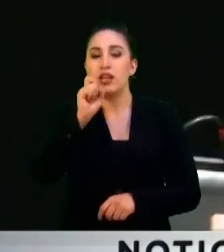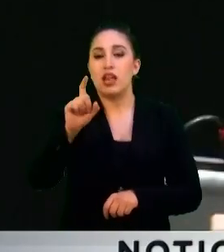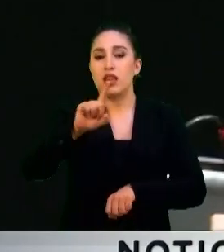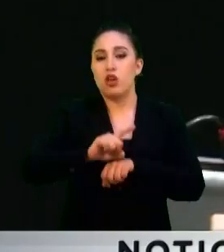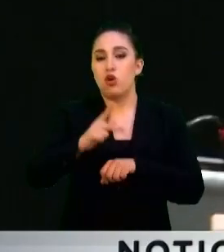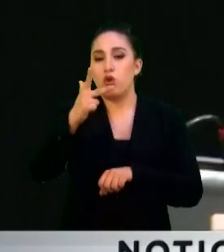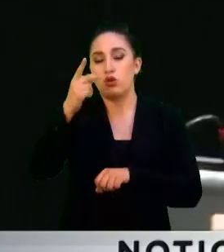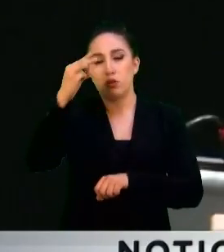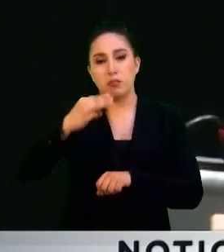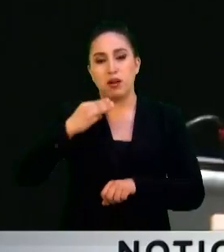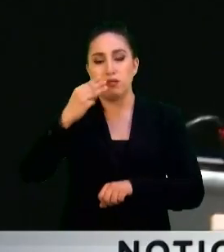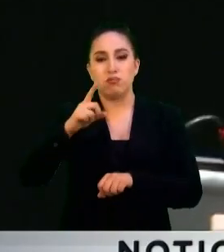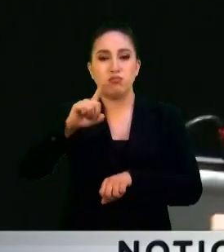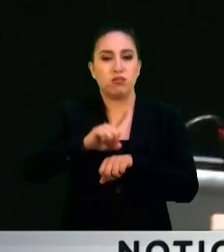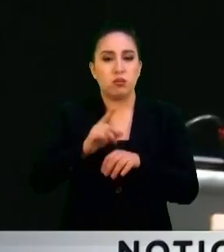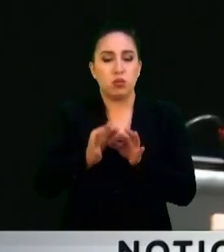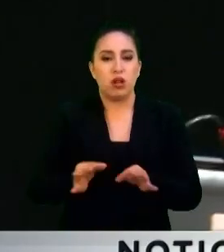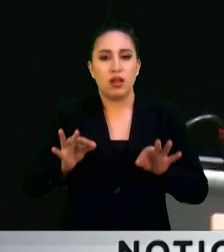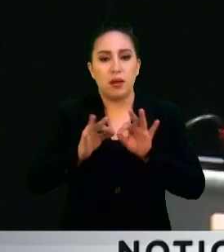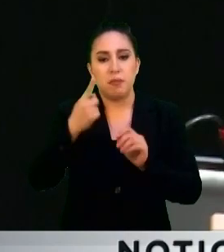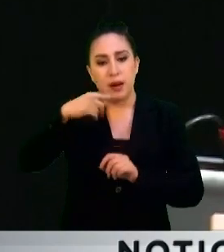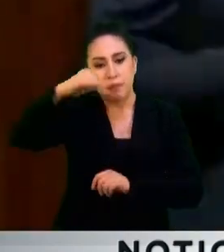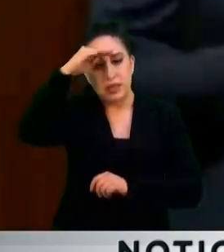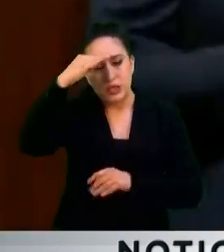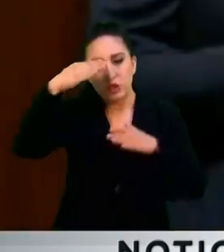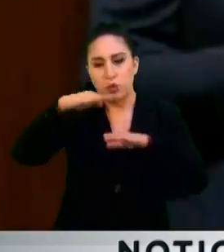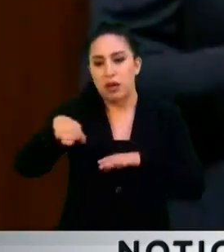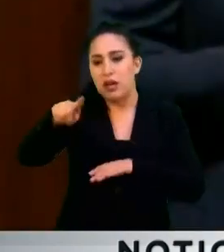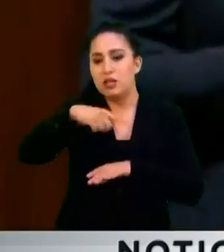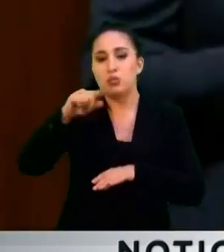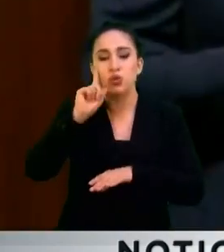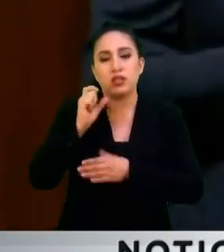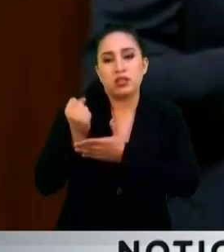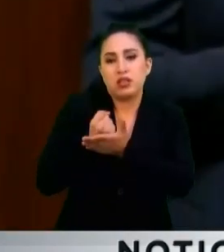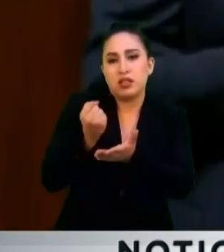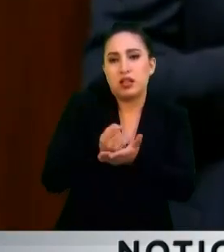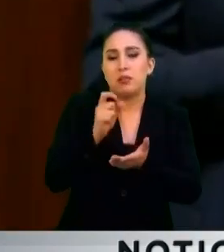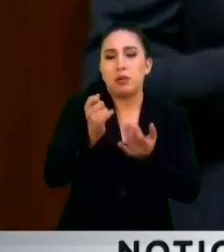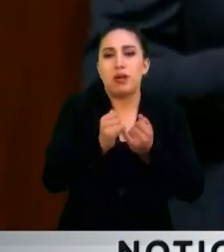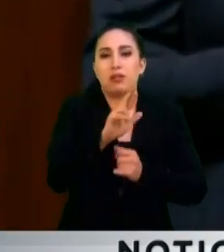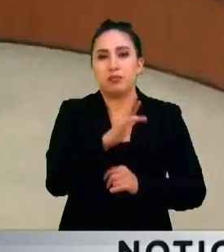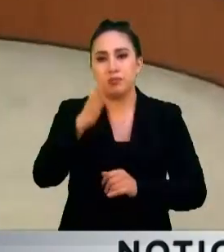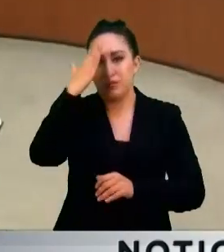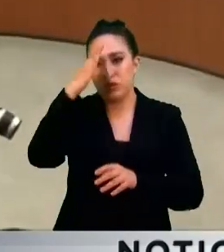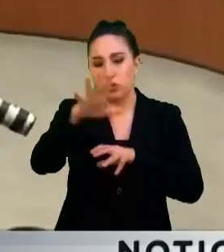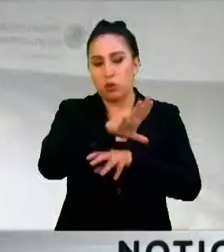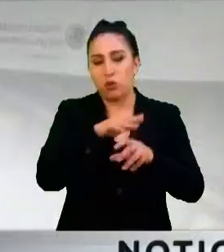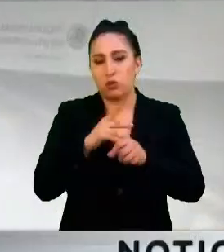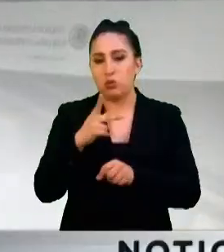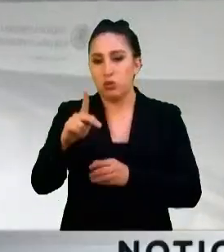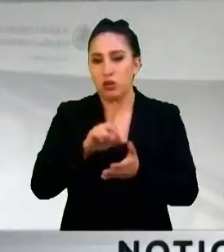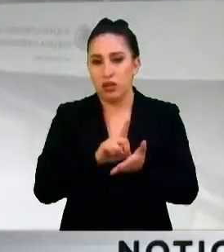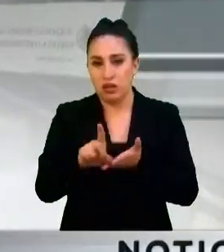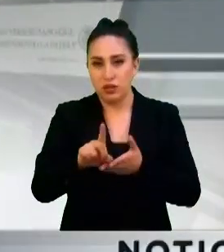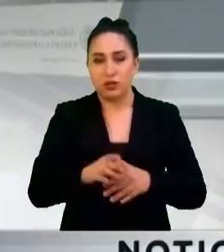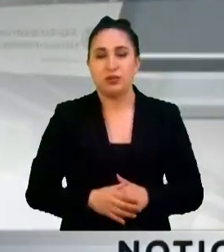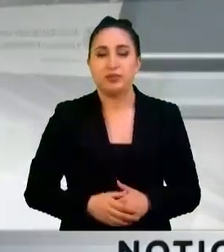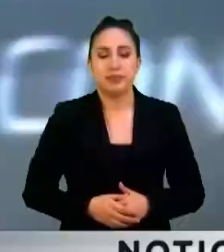para reflexionar sobre las luchas históricas de las mujeres por la igualdad y el pleno reconocimiento de sus derechos.